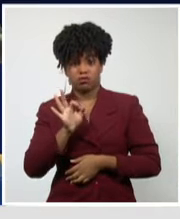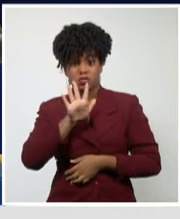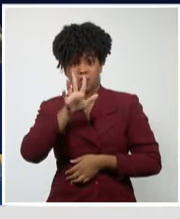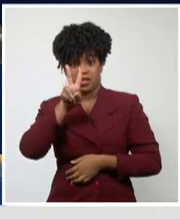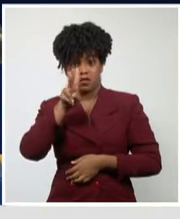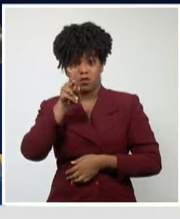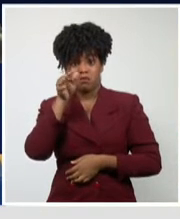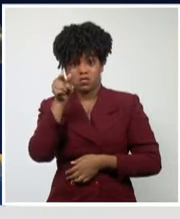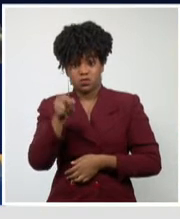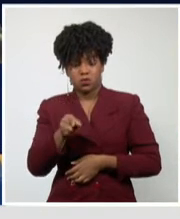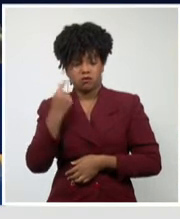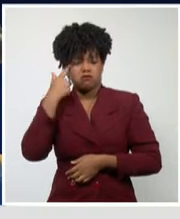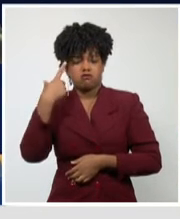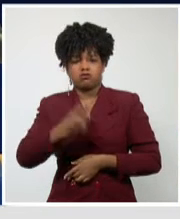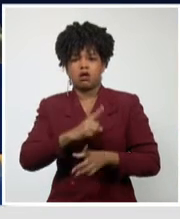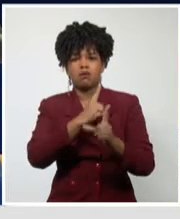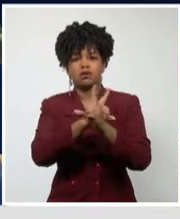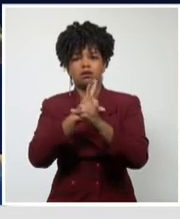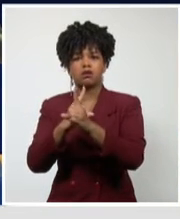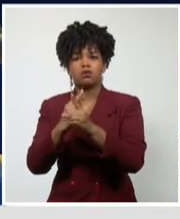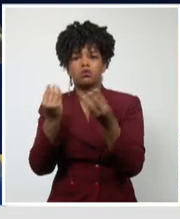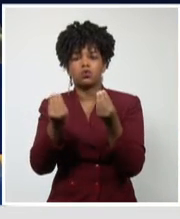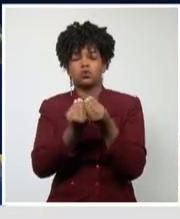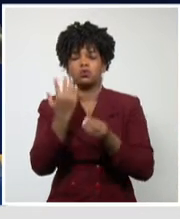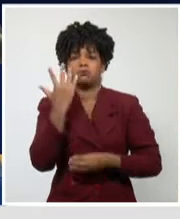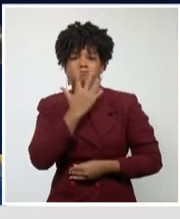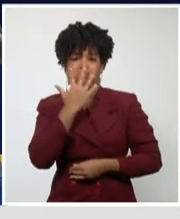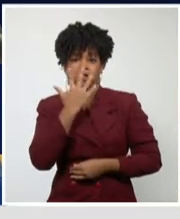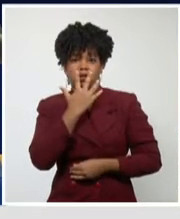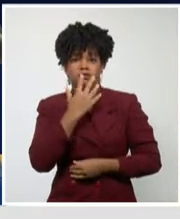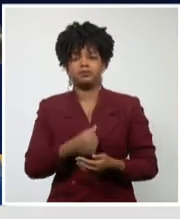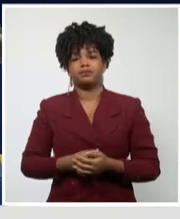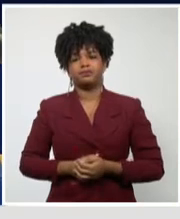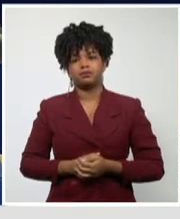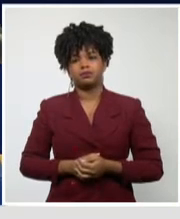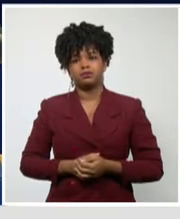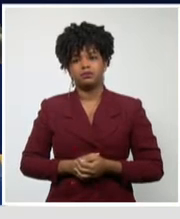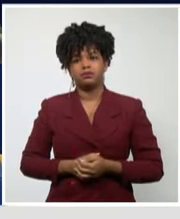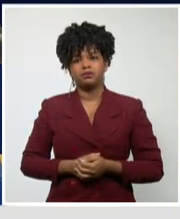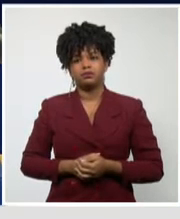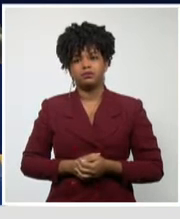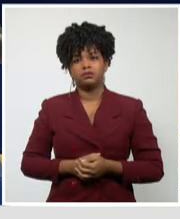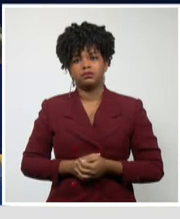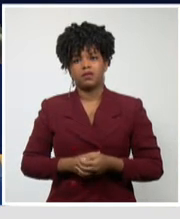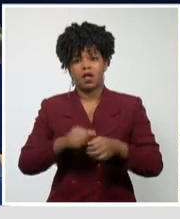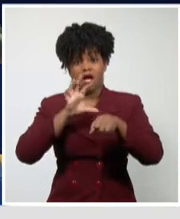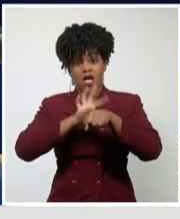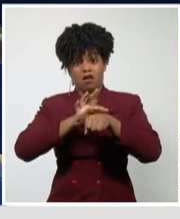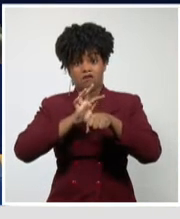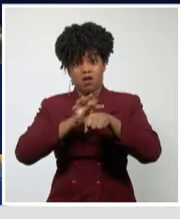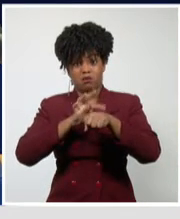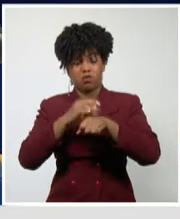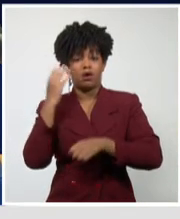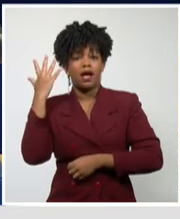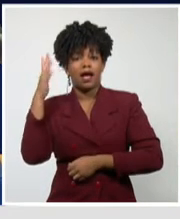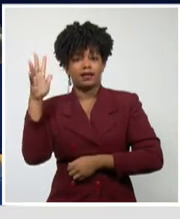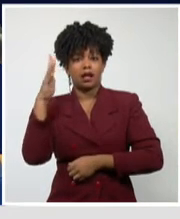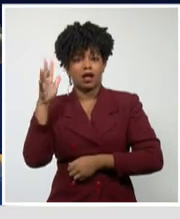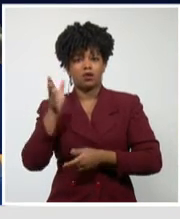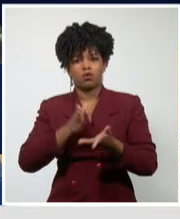precisar la fuente de infección. Con fuente de infección en el extranjero, pues se mantiene la cifra